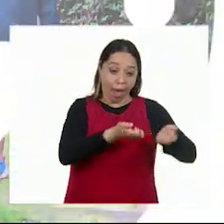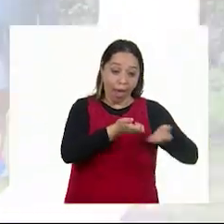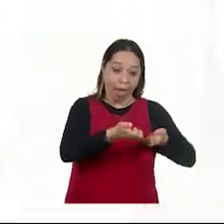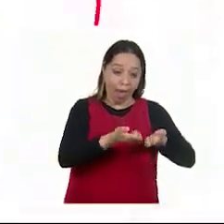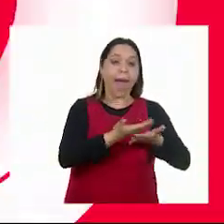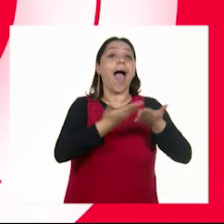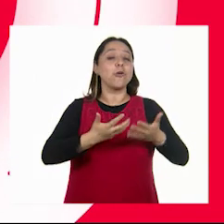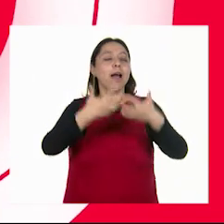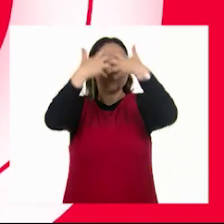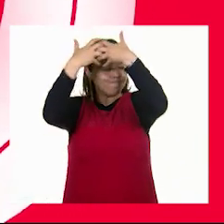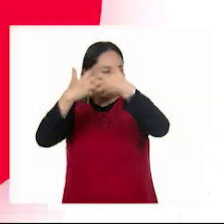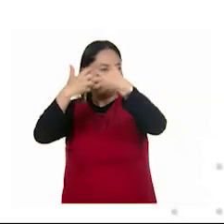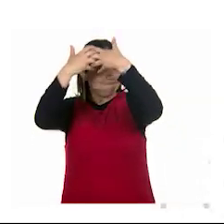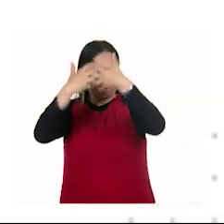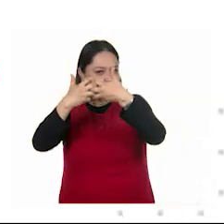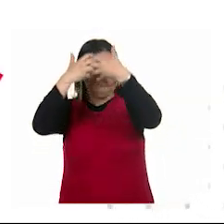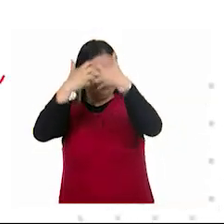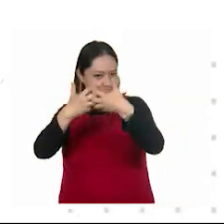mente.